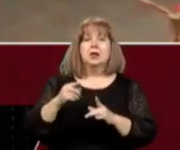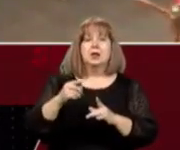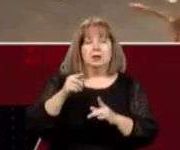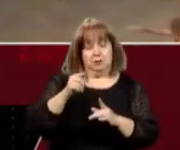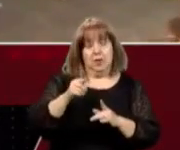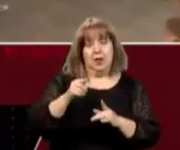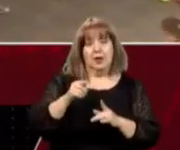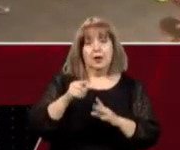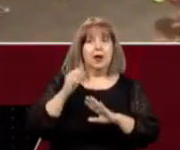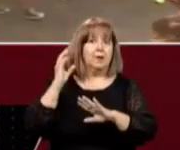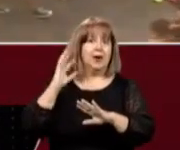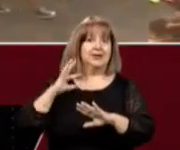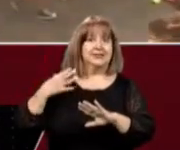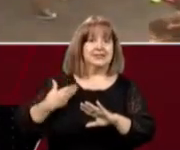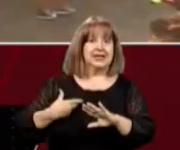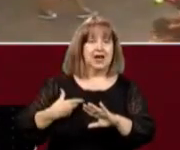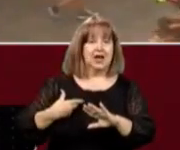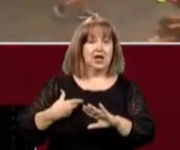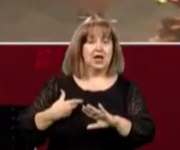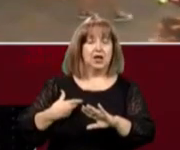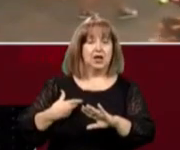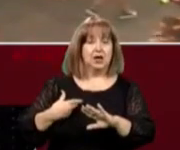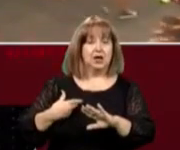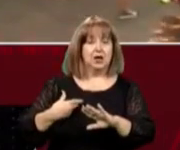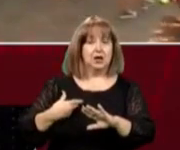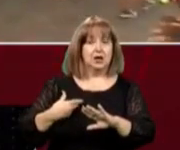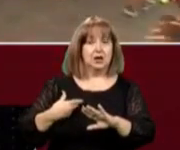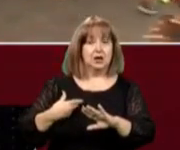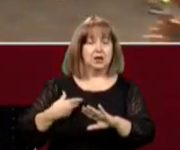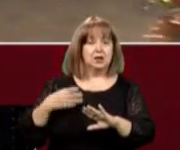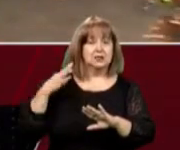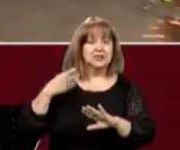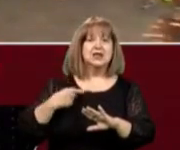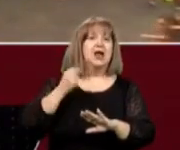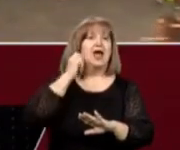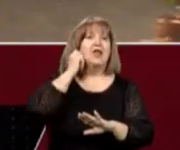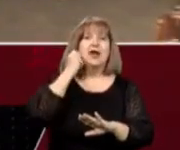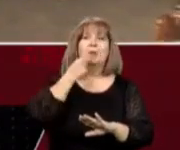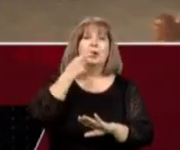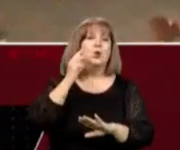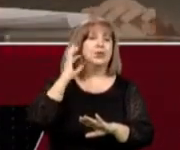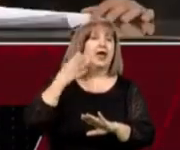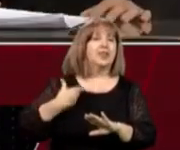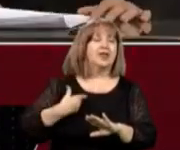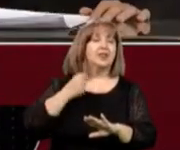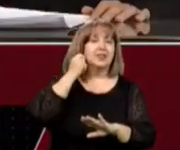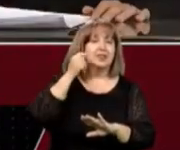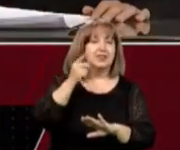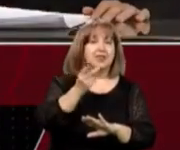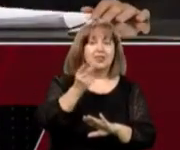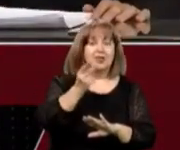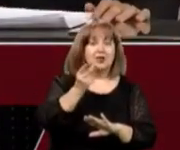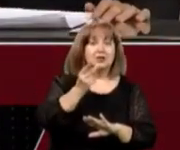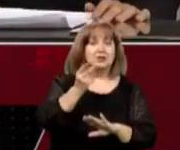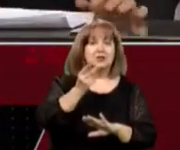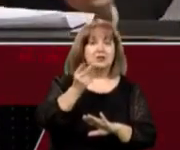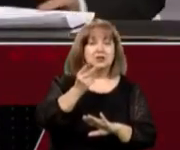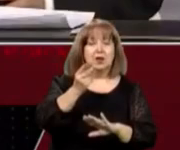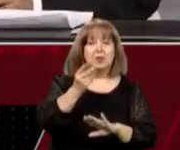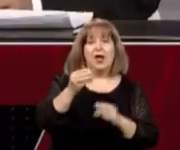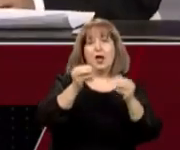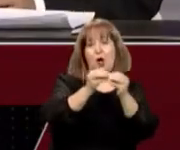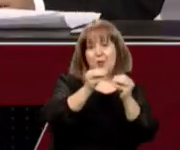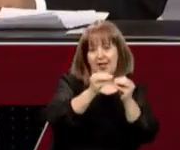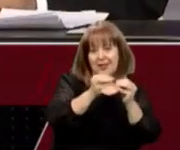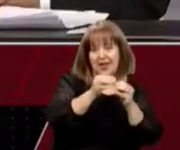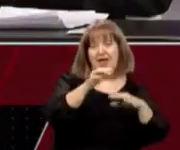que... Sí, escucho, Gisela. Ah, no, escucho, porque justamente escucho. Yo no sé qué edad tienen las chicas, pero son chicas y obviamente que comparten con sus